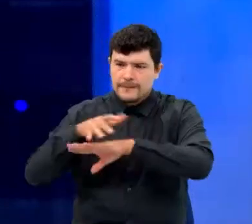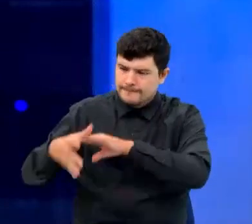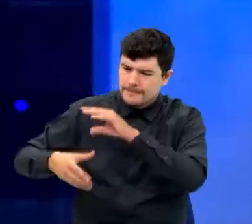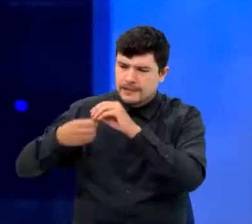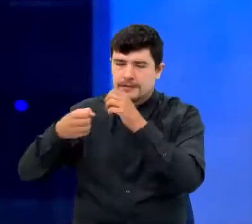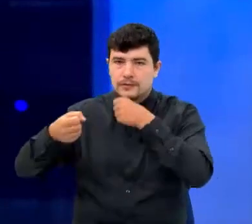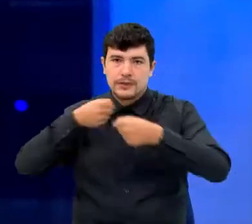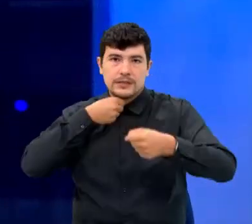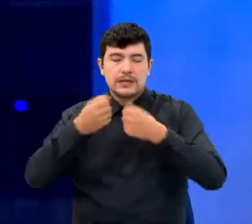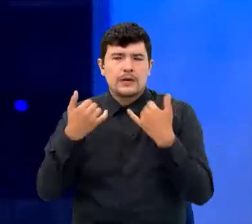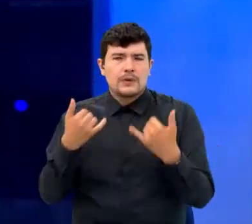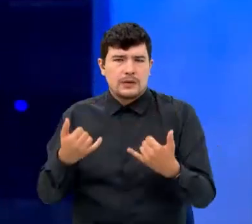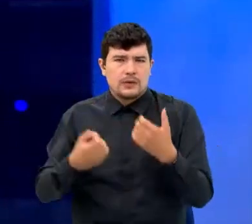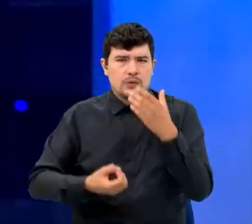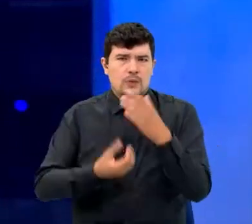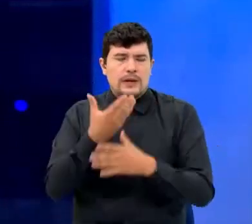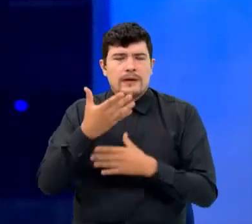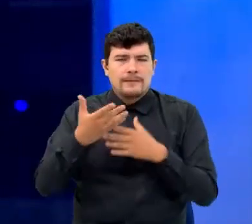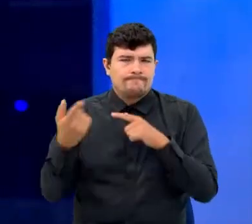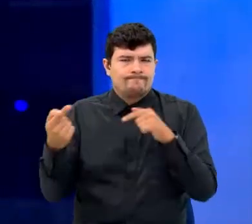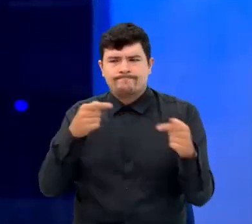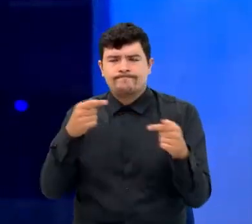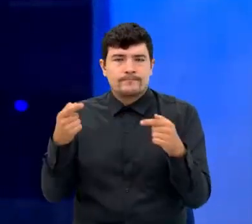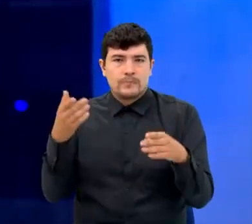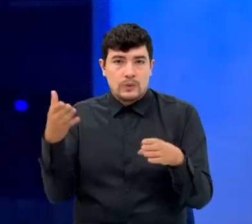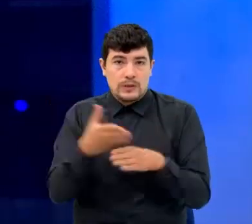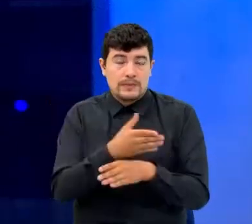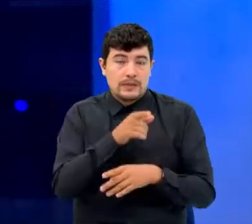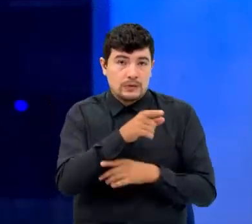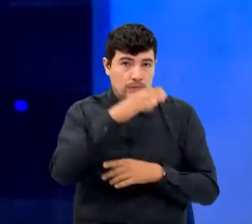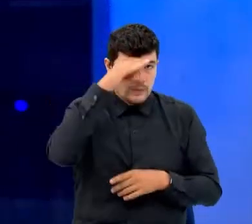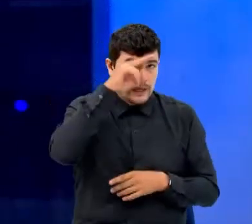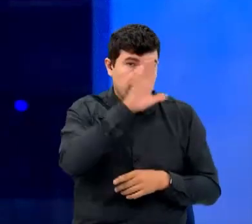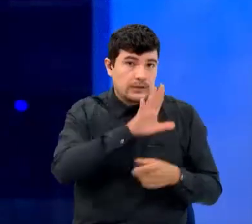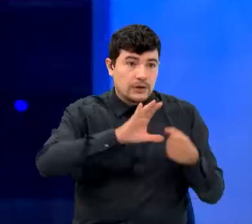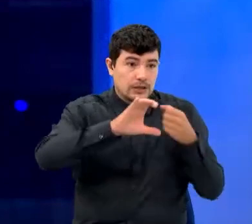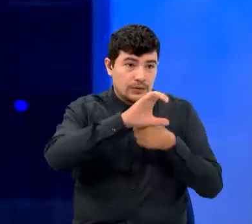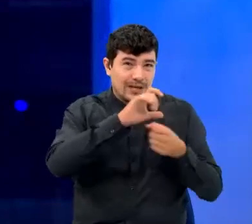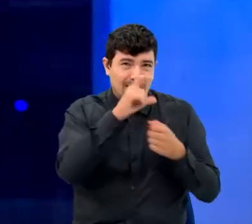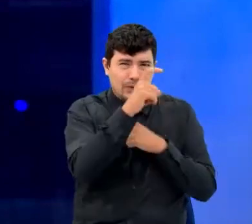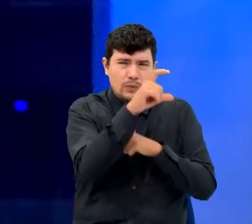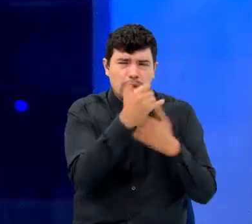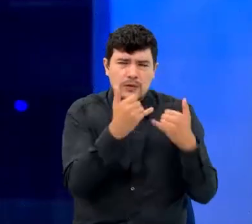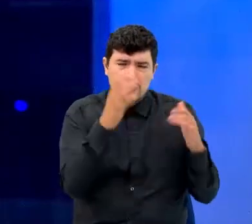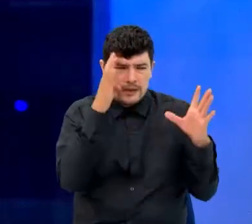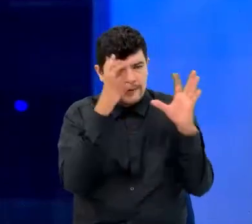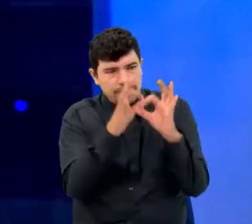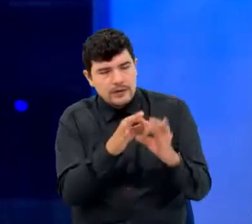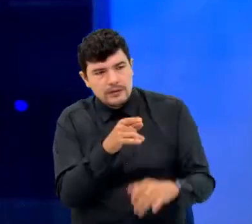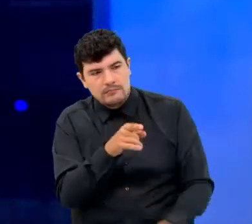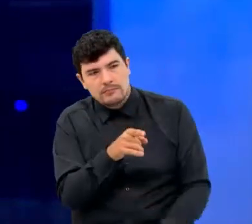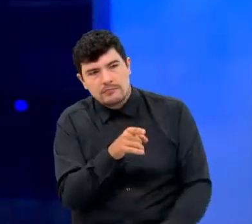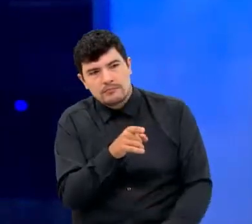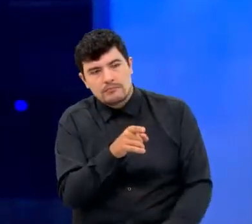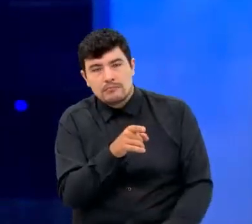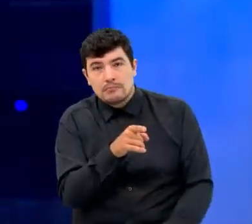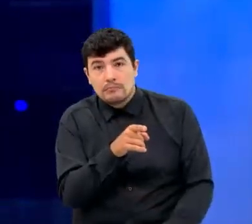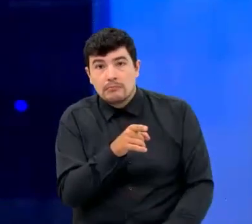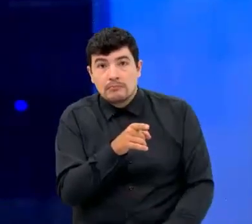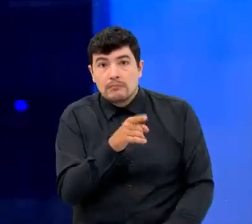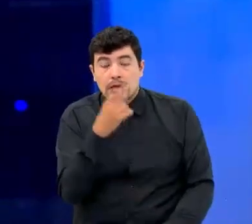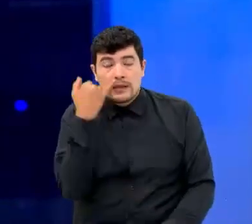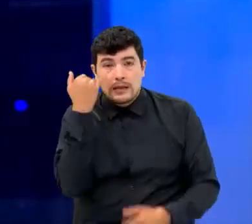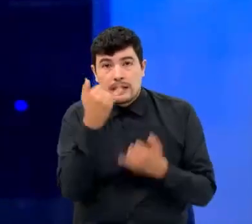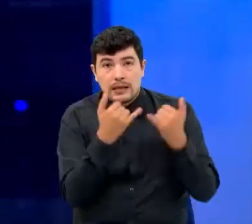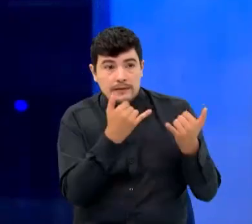Porque una nueva polémica entre la Policía Metropolitana de Cúcuta tiene en el ojo del huracán a dos de sus altos mandos en medio